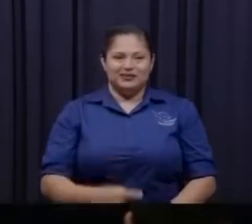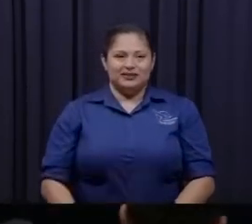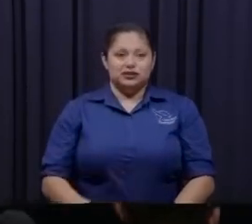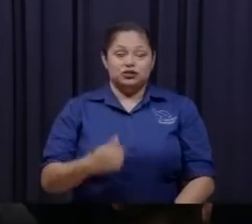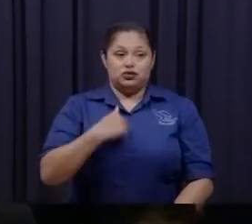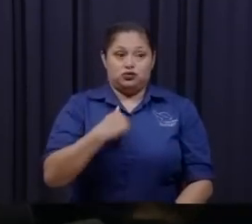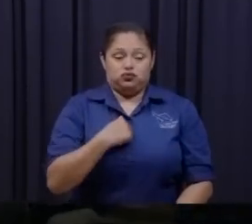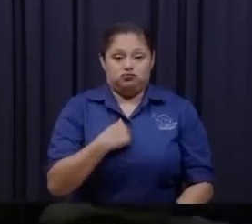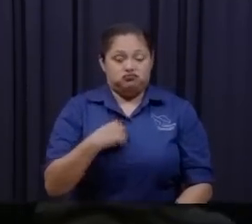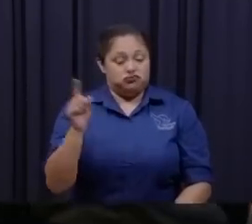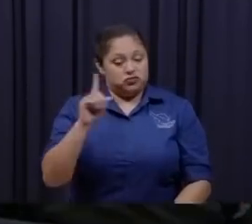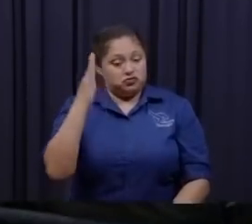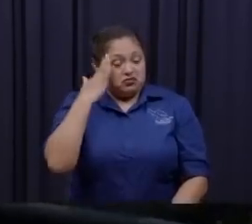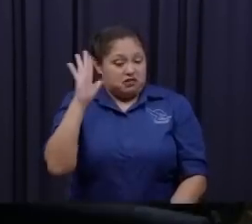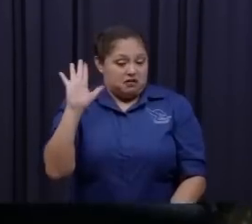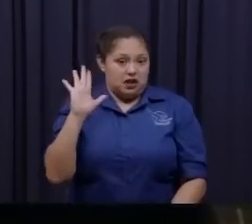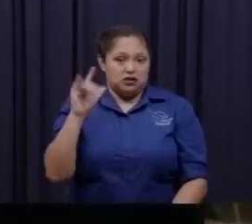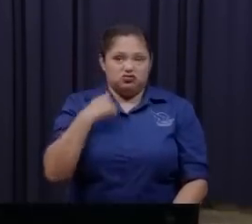Yo sin saberlo